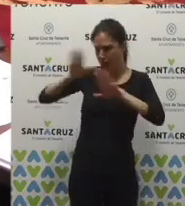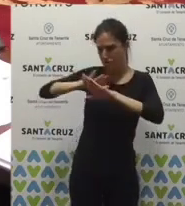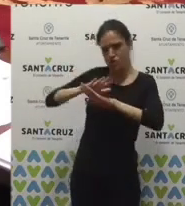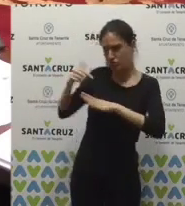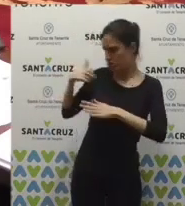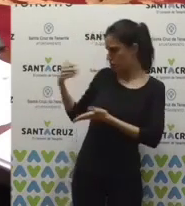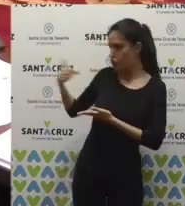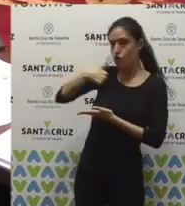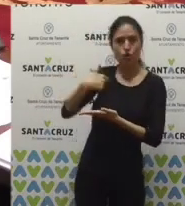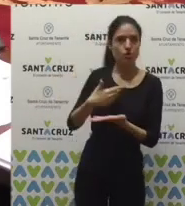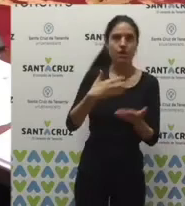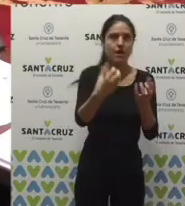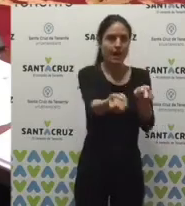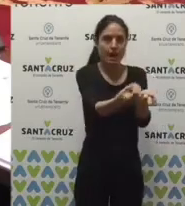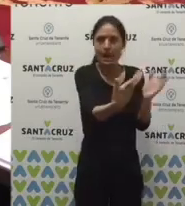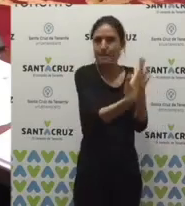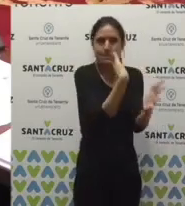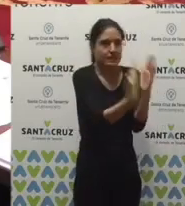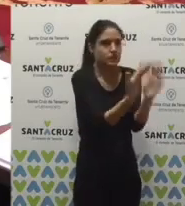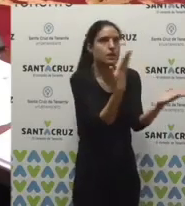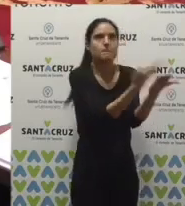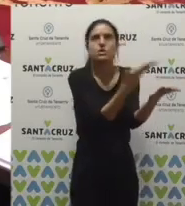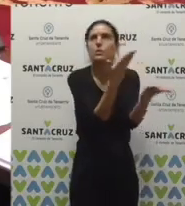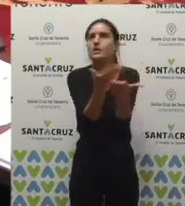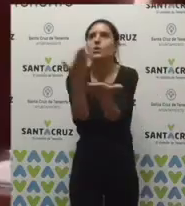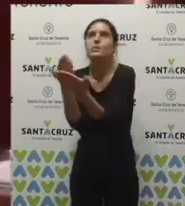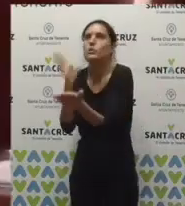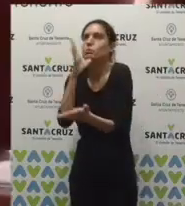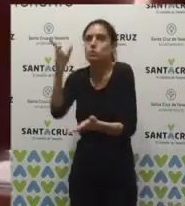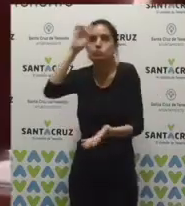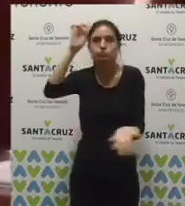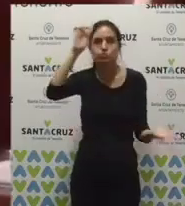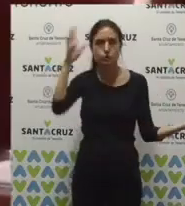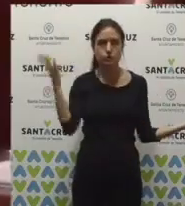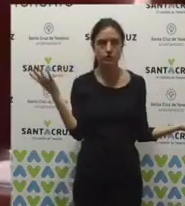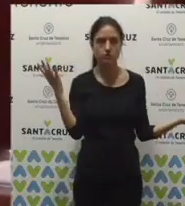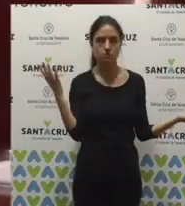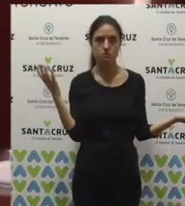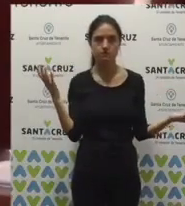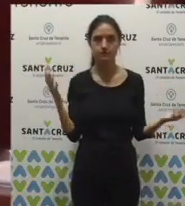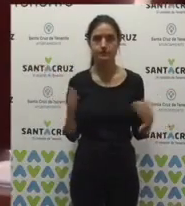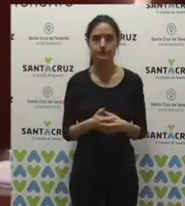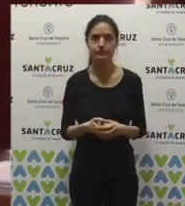explicaciones porque no tenía conocimiento de la la cuestión yo lo digo como